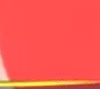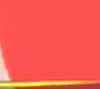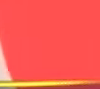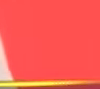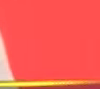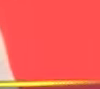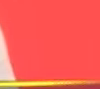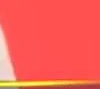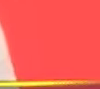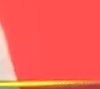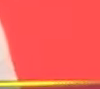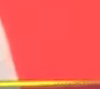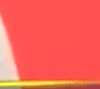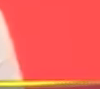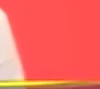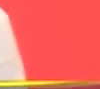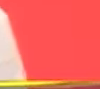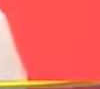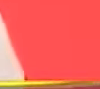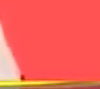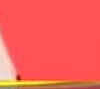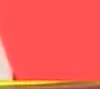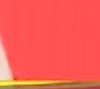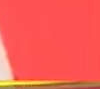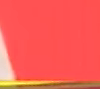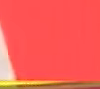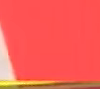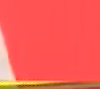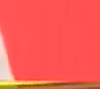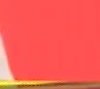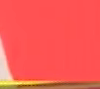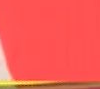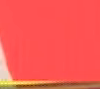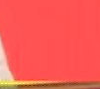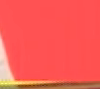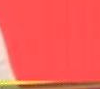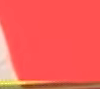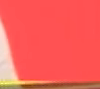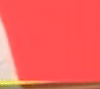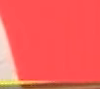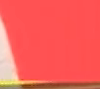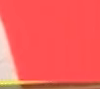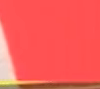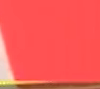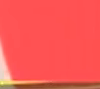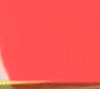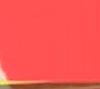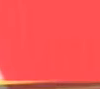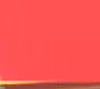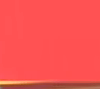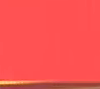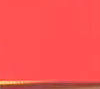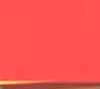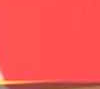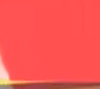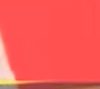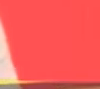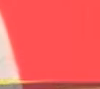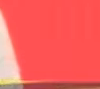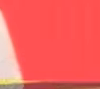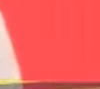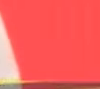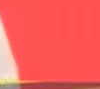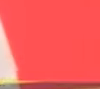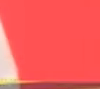del ALBA TSP. Estimados hermanos, comandante Daniel Ortega y presidente Luis Alberto